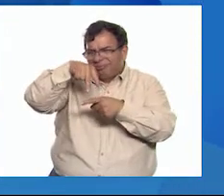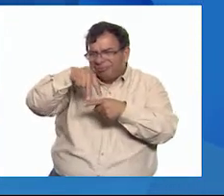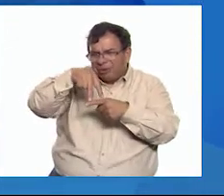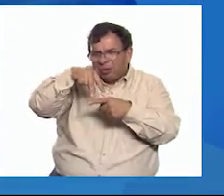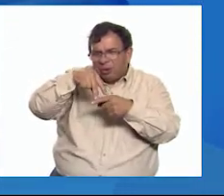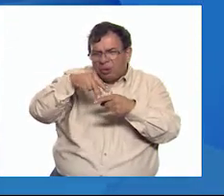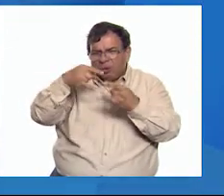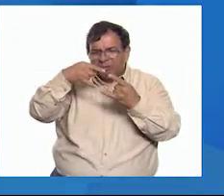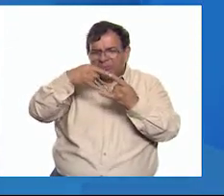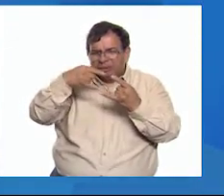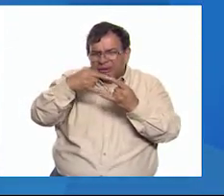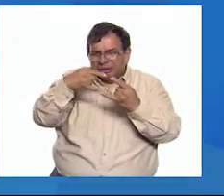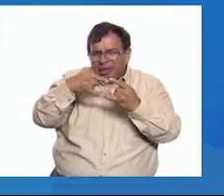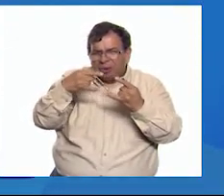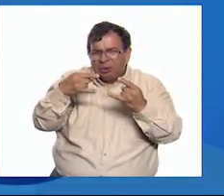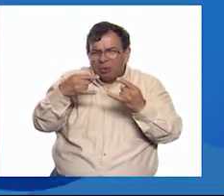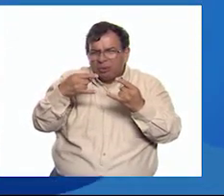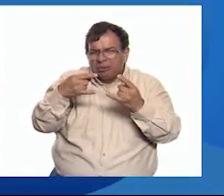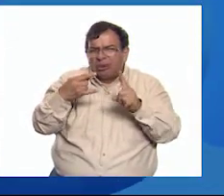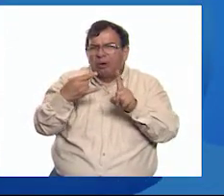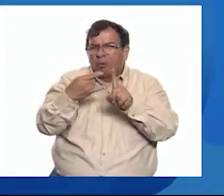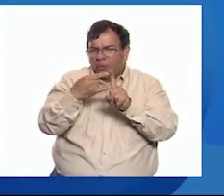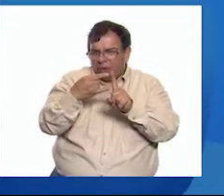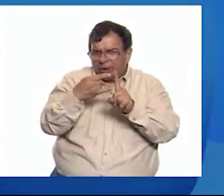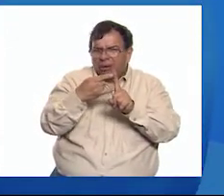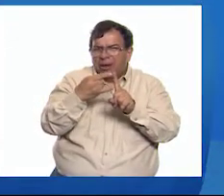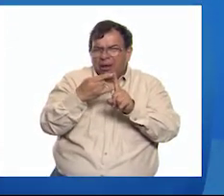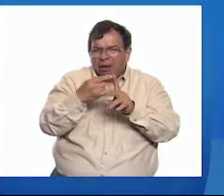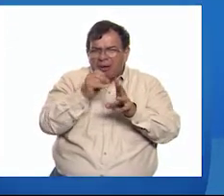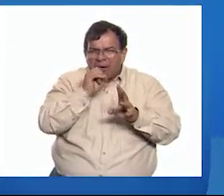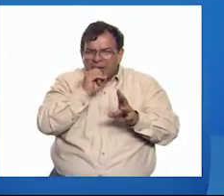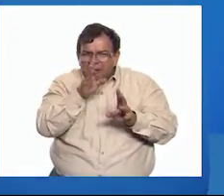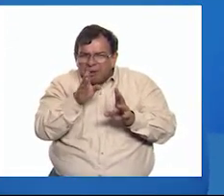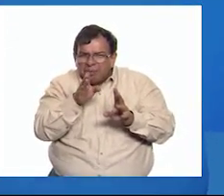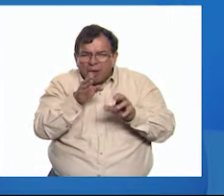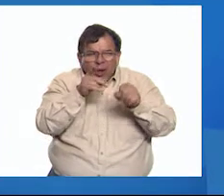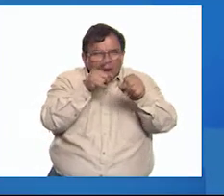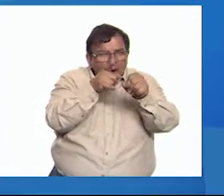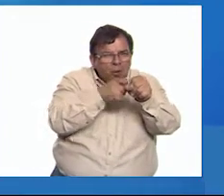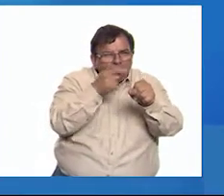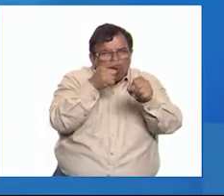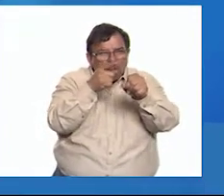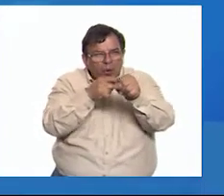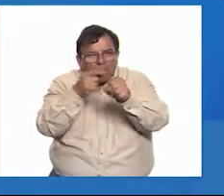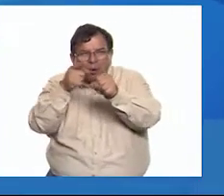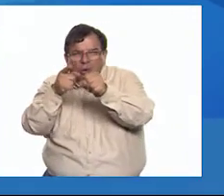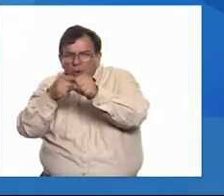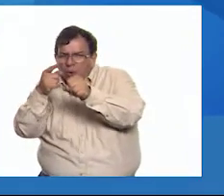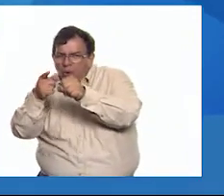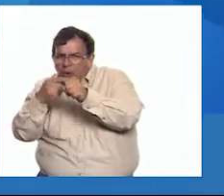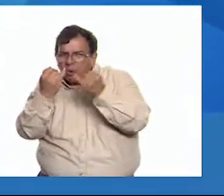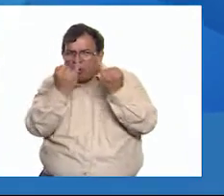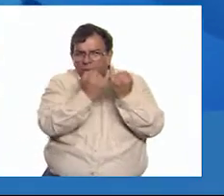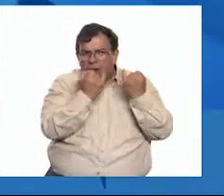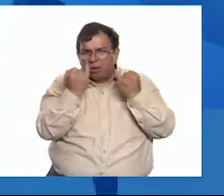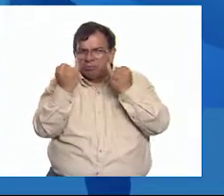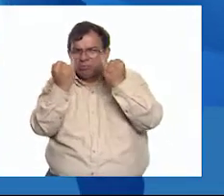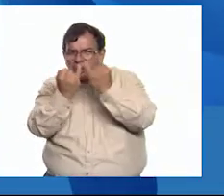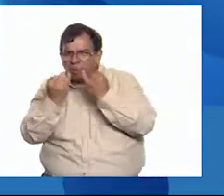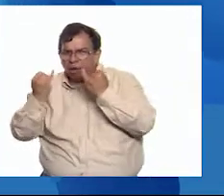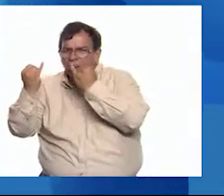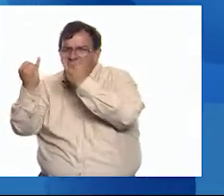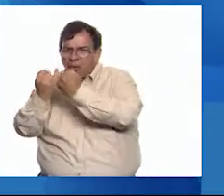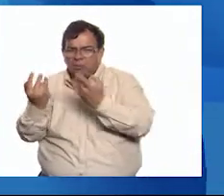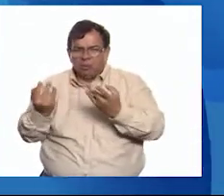hay rectángulos y hay cuadrados. Y también hay patrones en los colores que se repiten en algunas figuras. Por ejemplo, hay